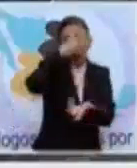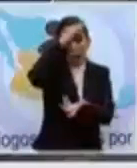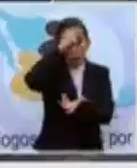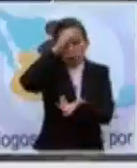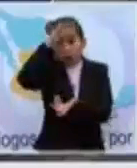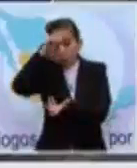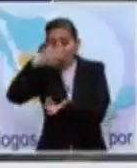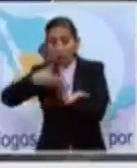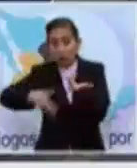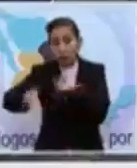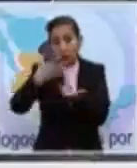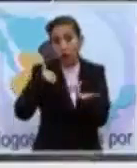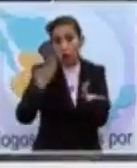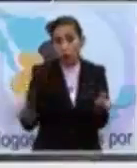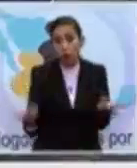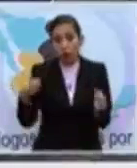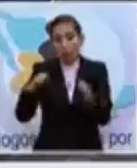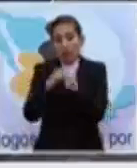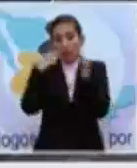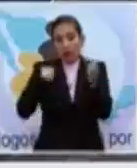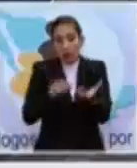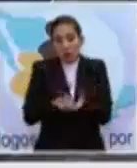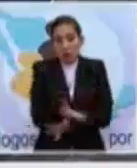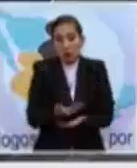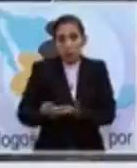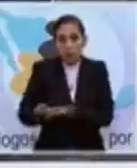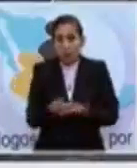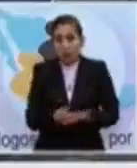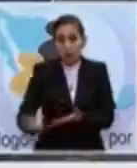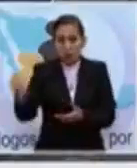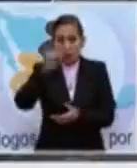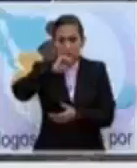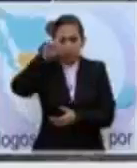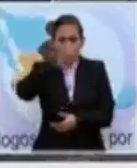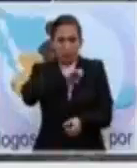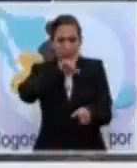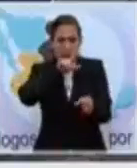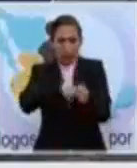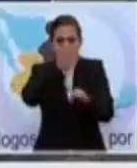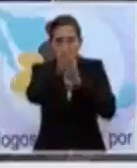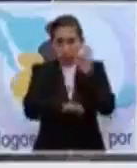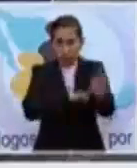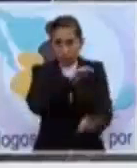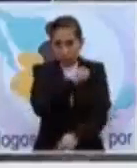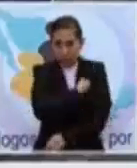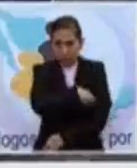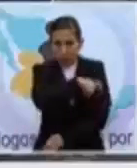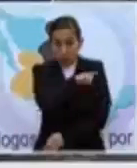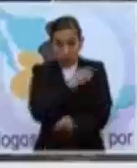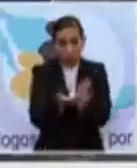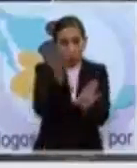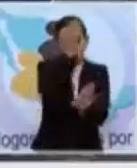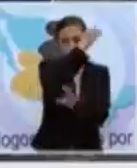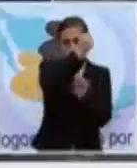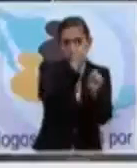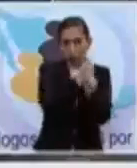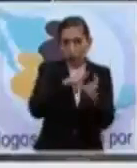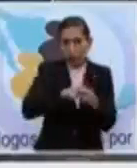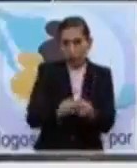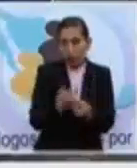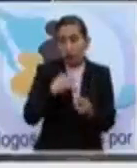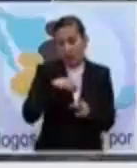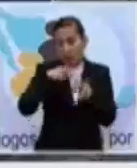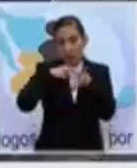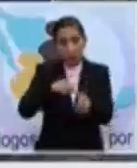convenios, incluyendo emergencia obstétrica y alta especialidad, pues empezaron a hacer ya hace varios años y